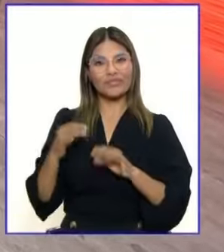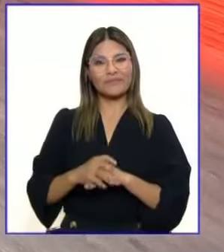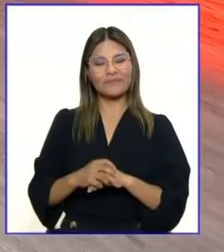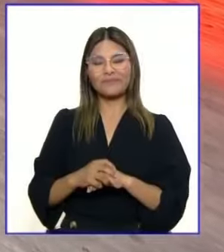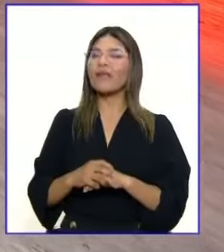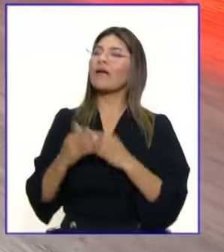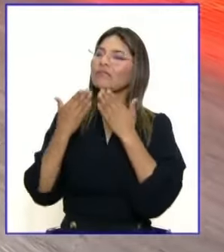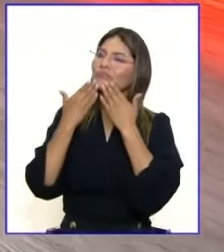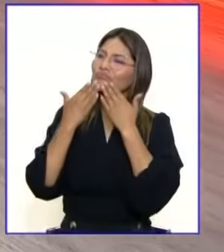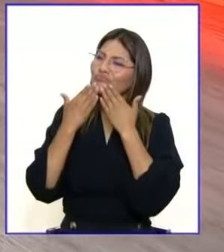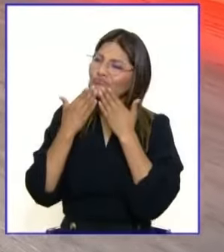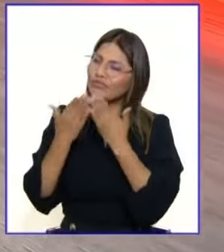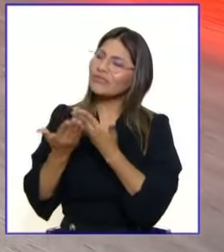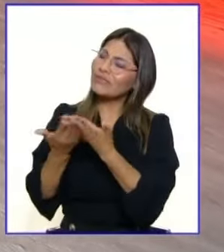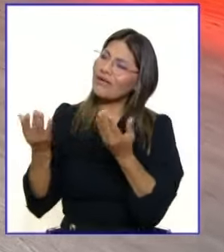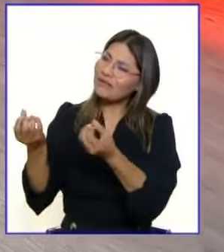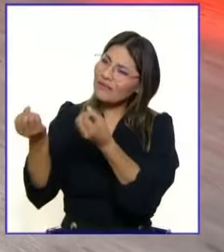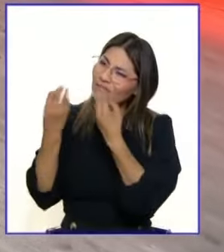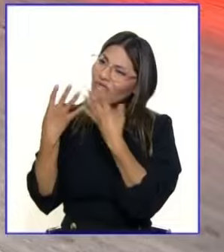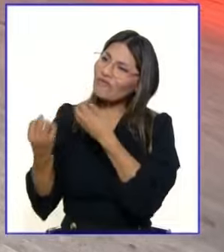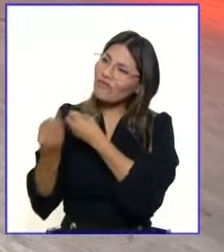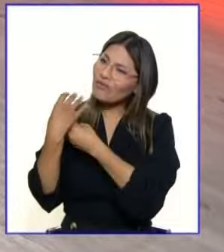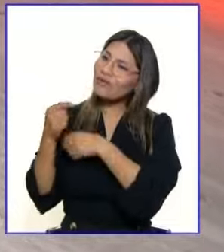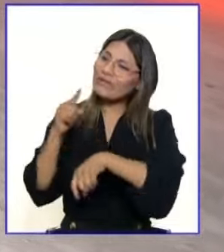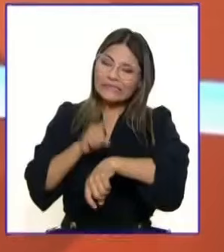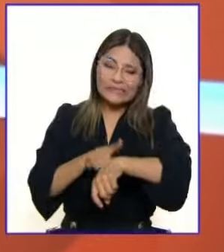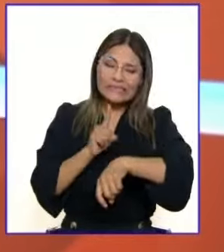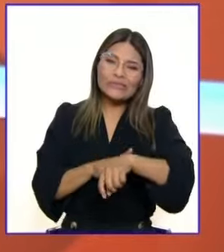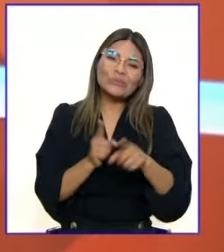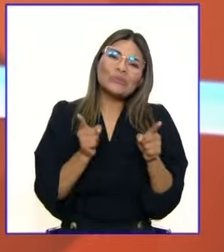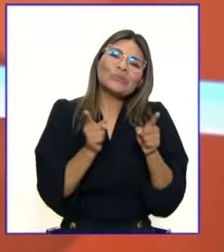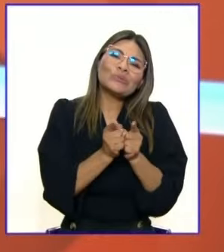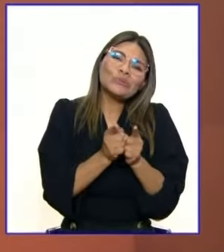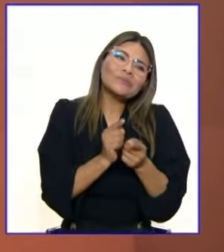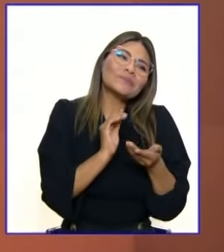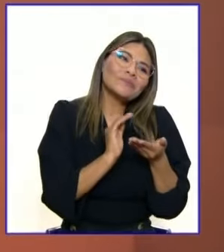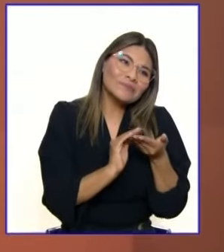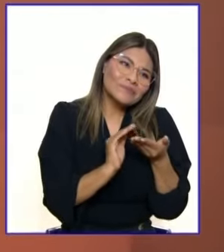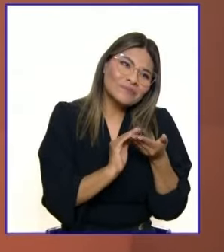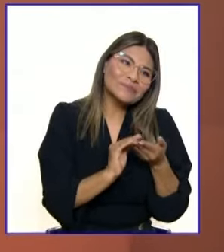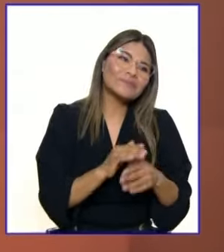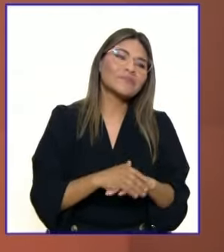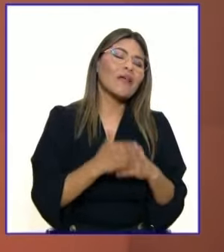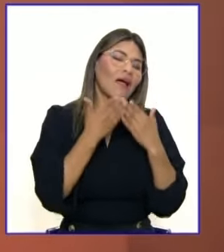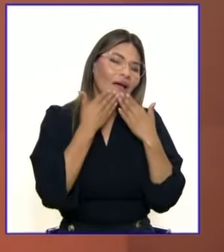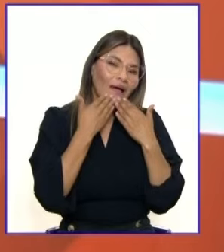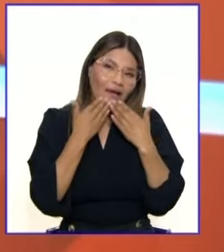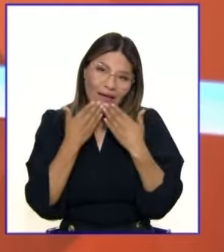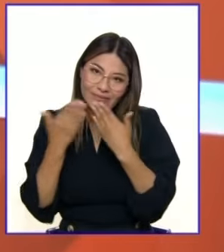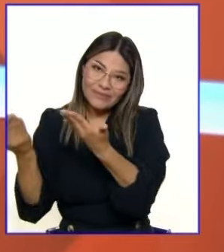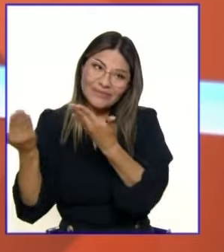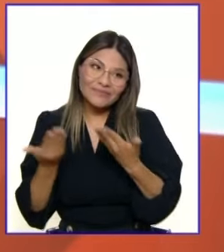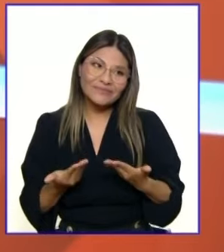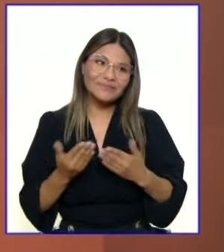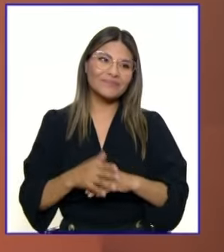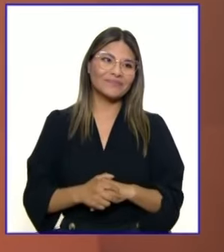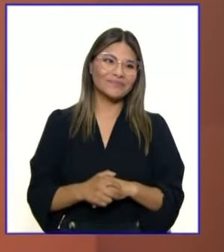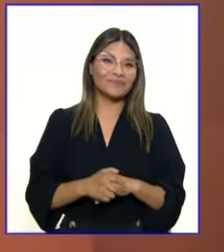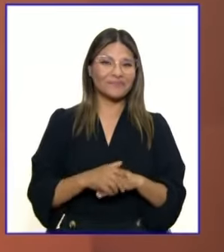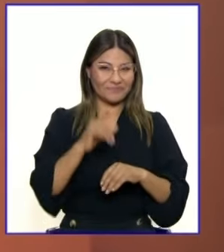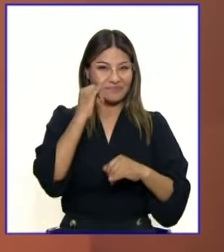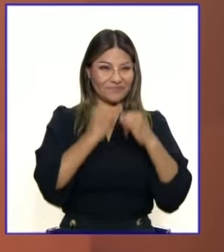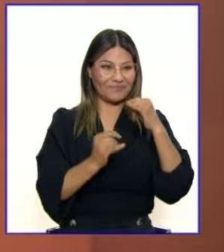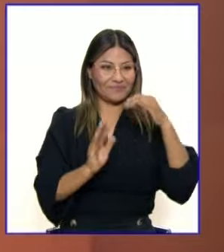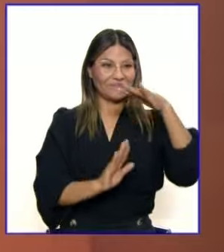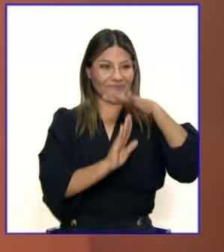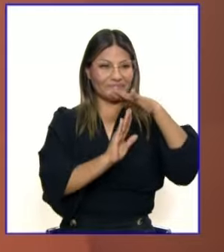por darnos a conocer todos estos aspectos. El tiempo nos ha quedado un poco corto. Nosotros le agradecemos por su presencia y ahora es momento de ir a una